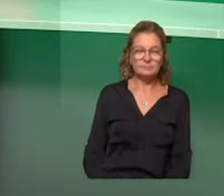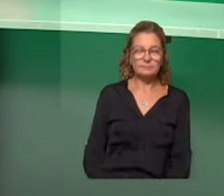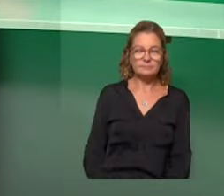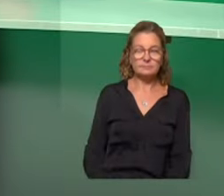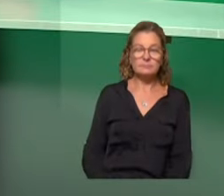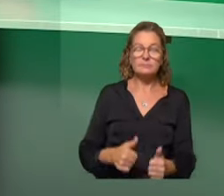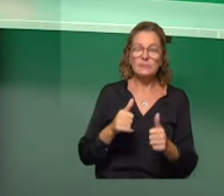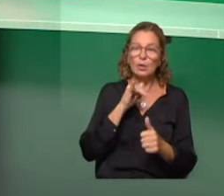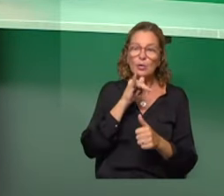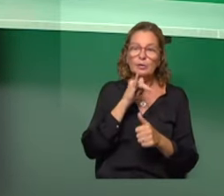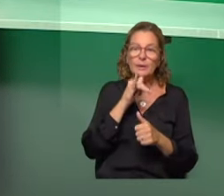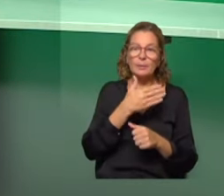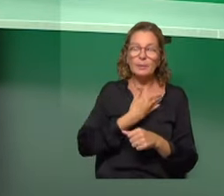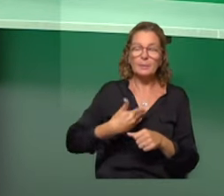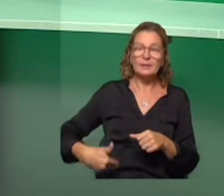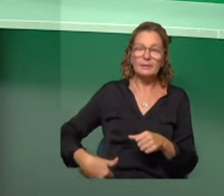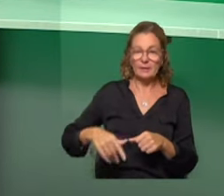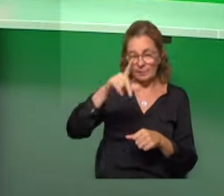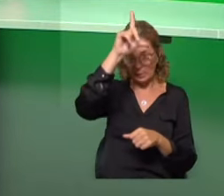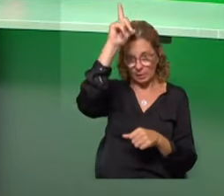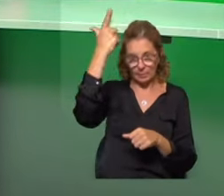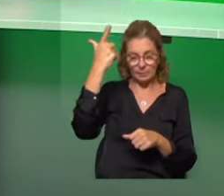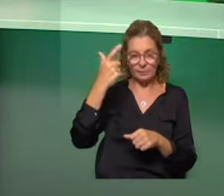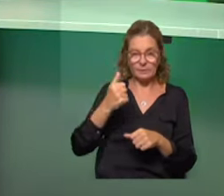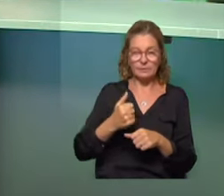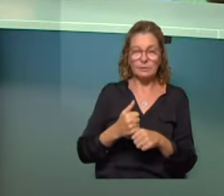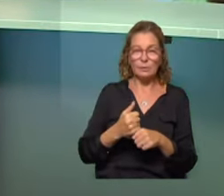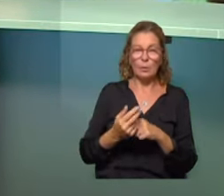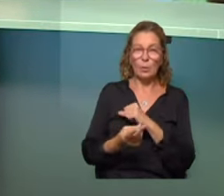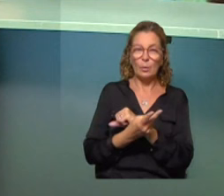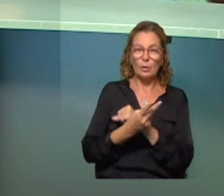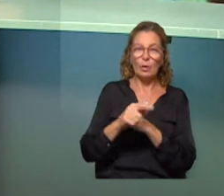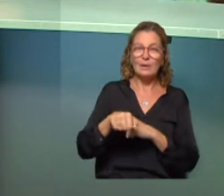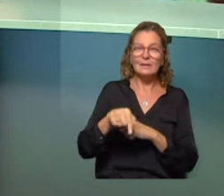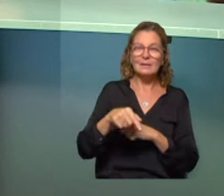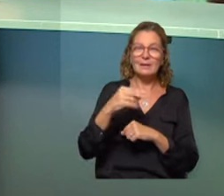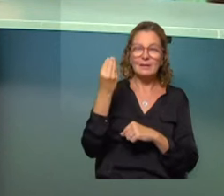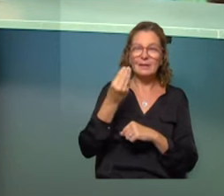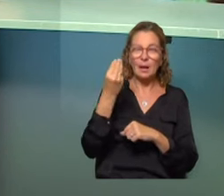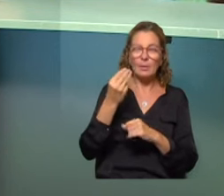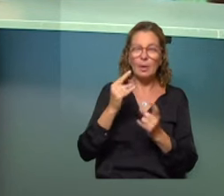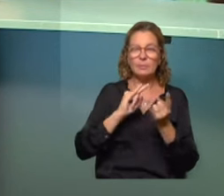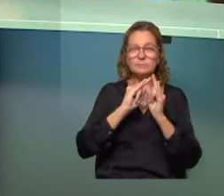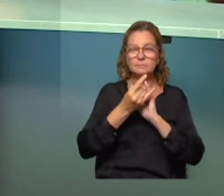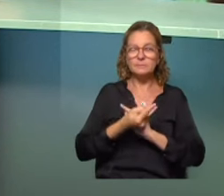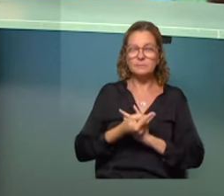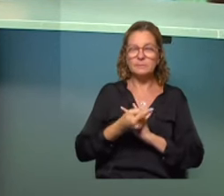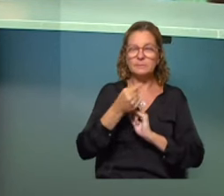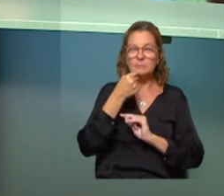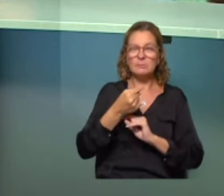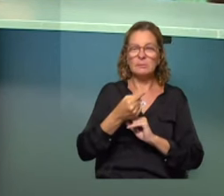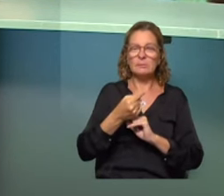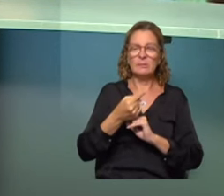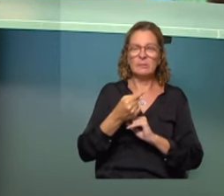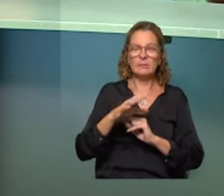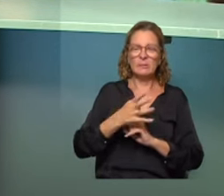Bien, como les contábamos, el presidente Luis Lacalle Pou defendió este sábado ante la Asamblea General lo que consideró